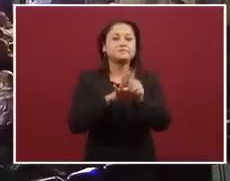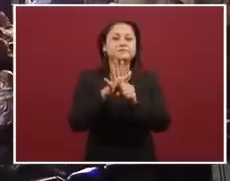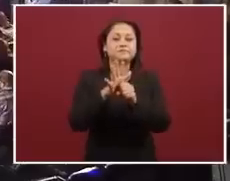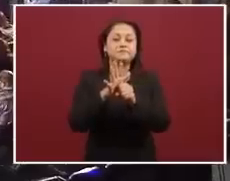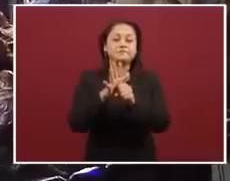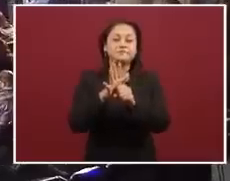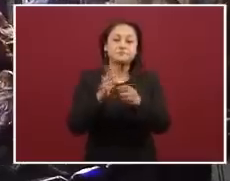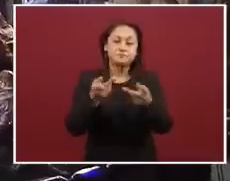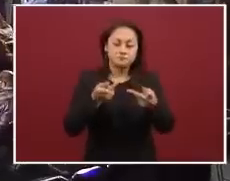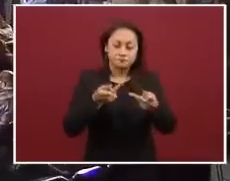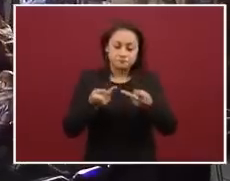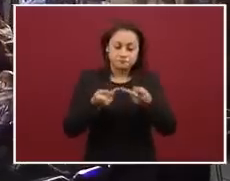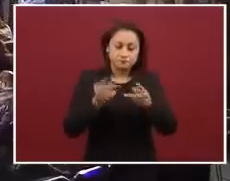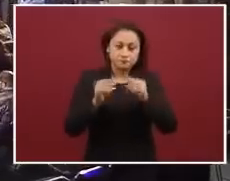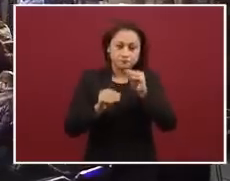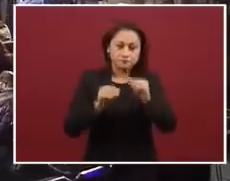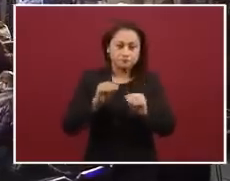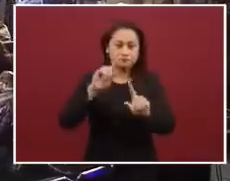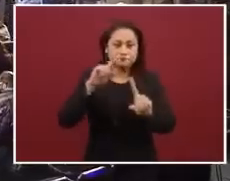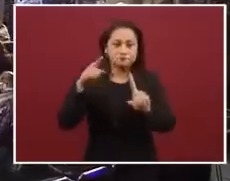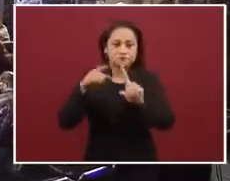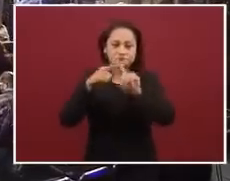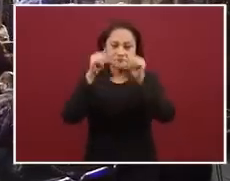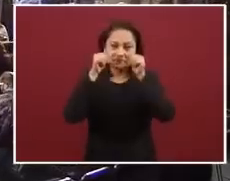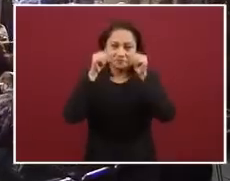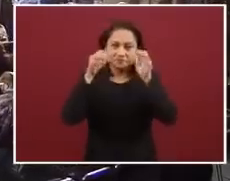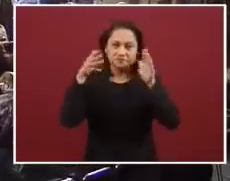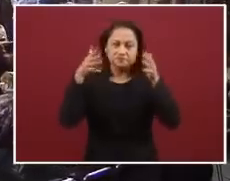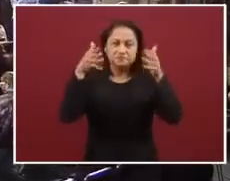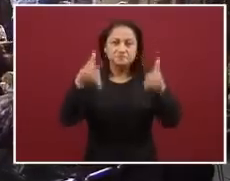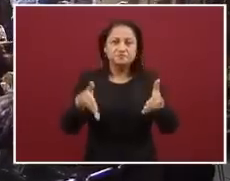para atender